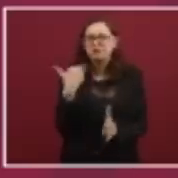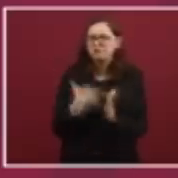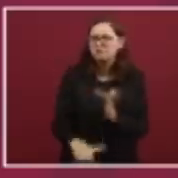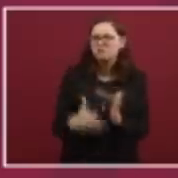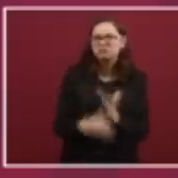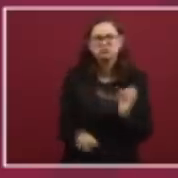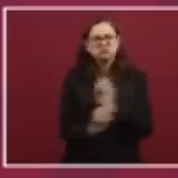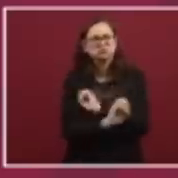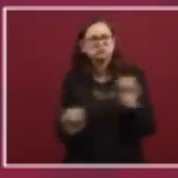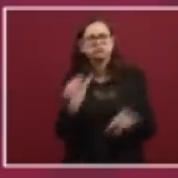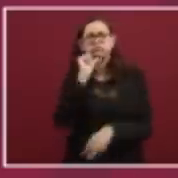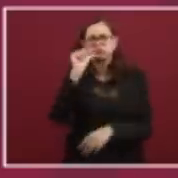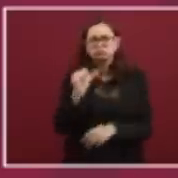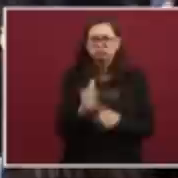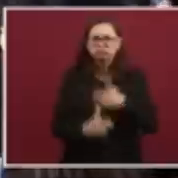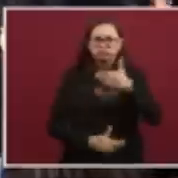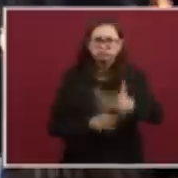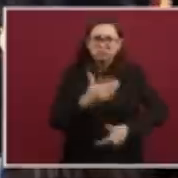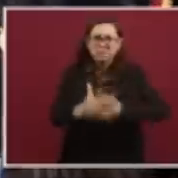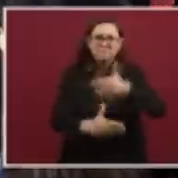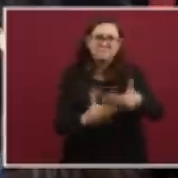cosas. Pero bueno,